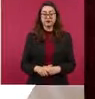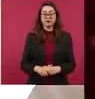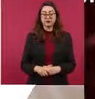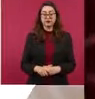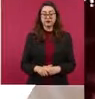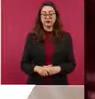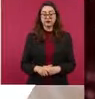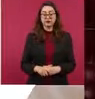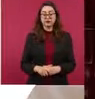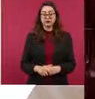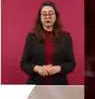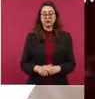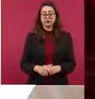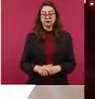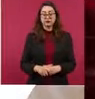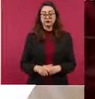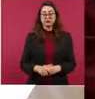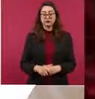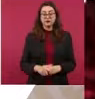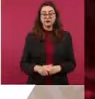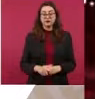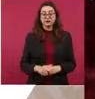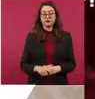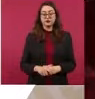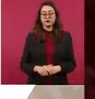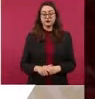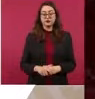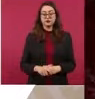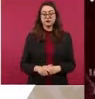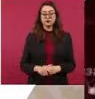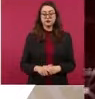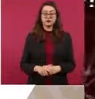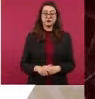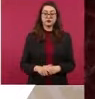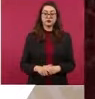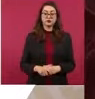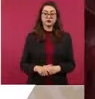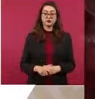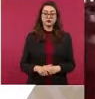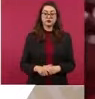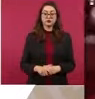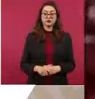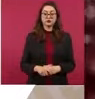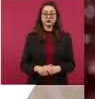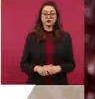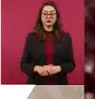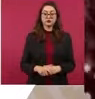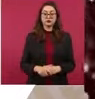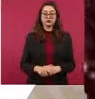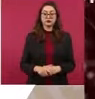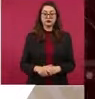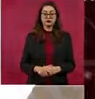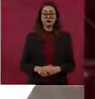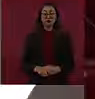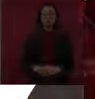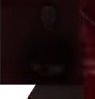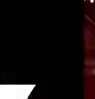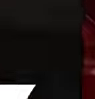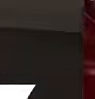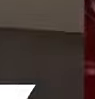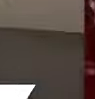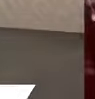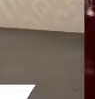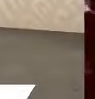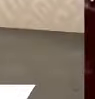de cómo estaba involucrado. Señaló que Joaquín López Dóriga solo dedicó un tuit únicamente para dar la noticia de la sentencia